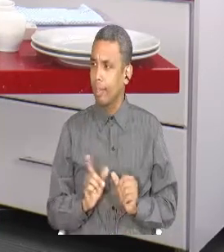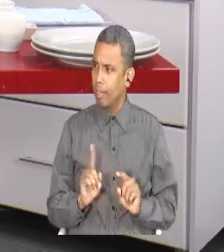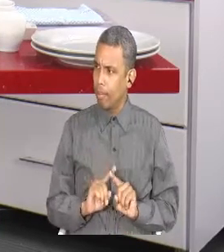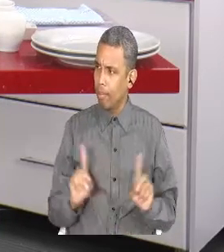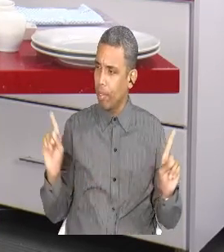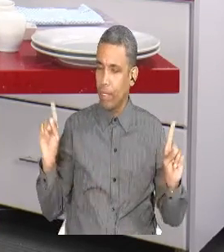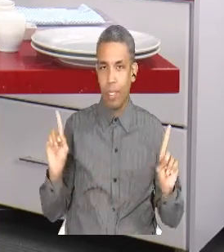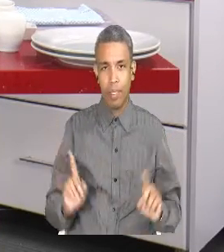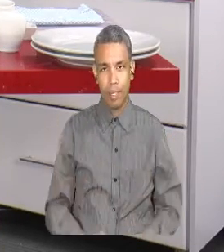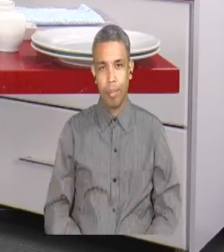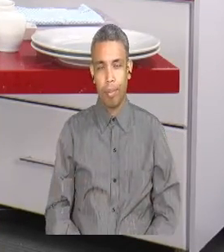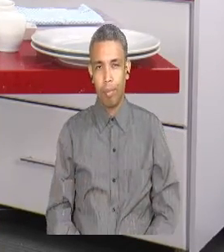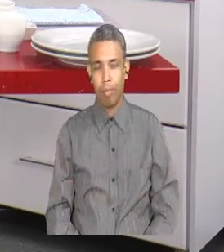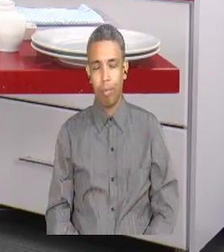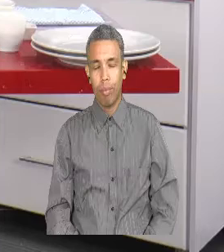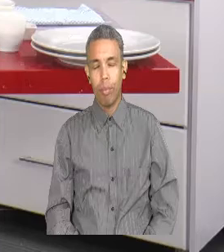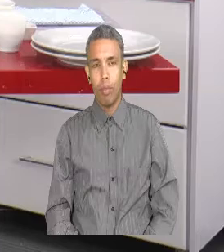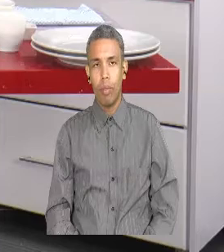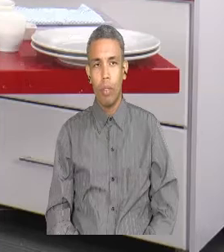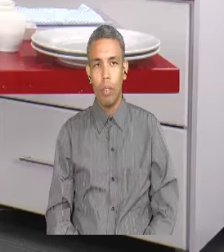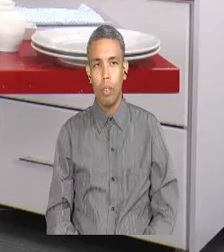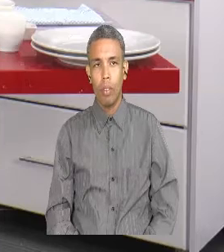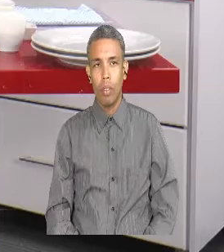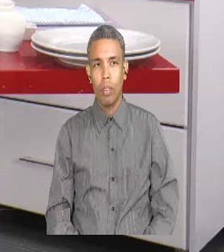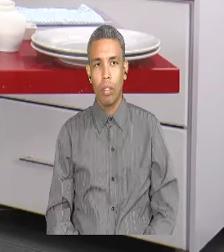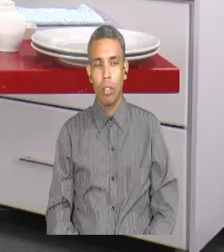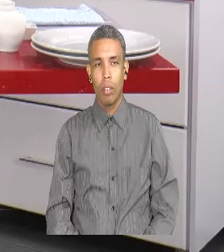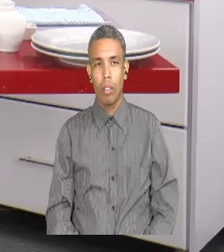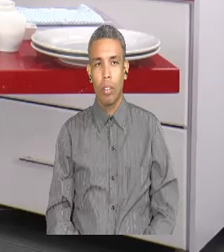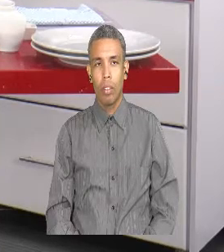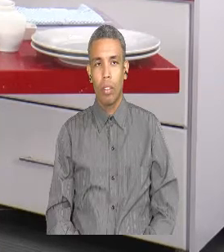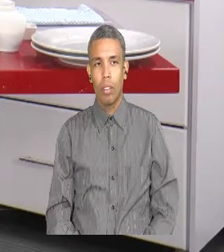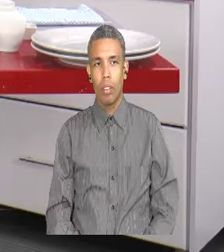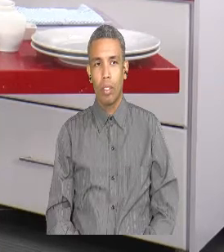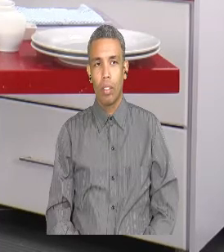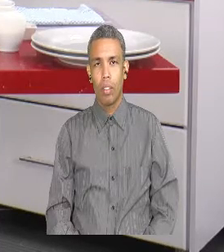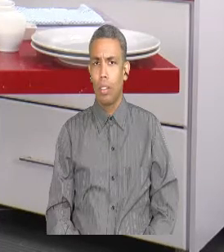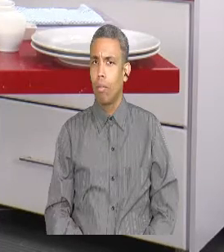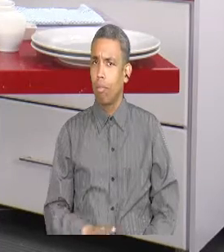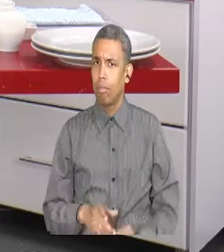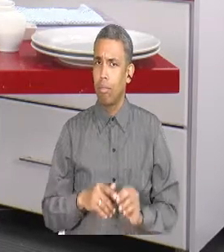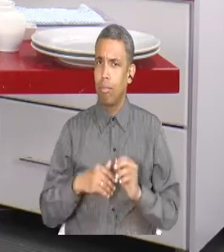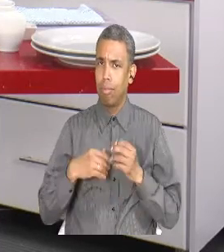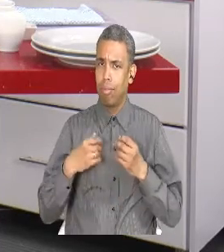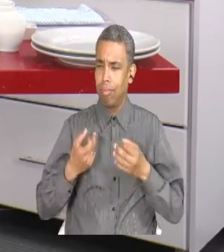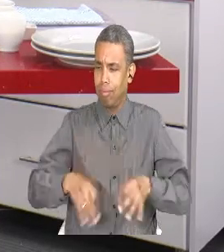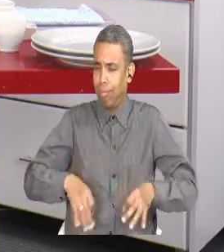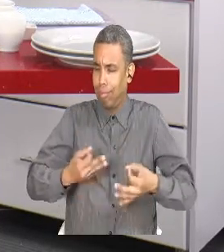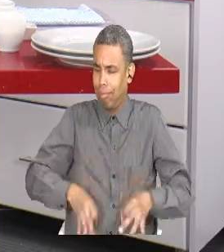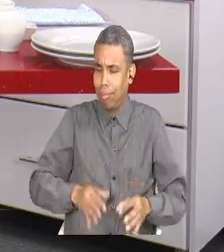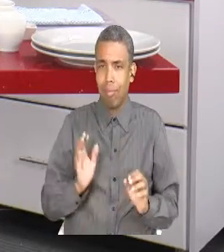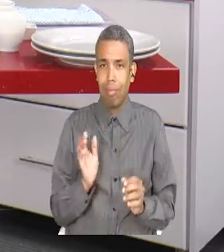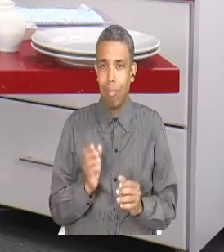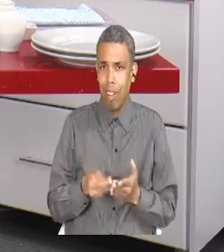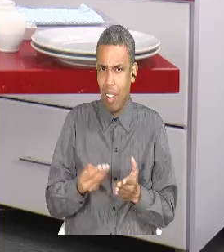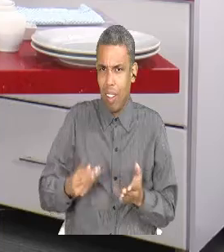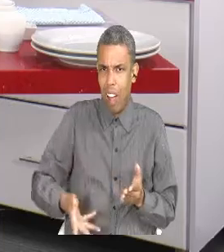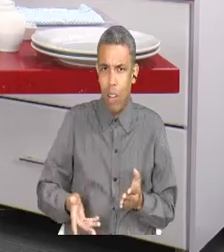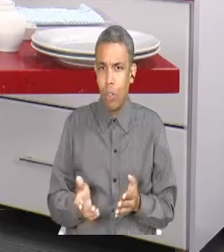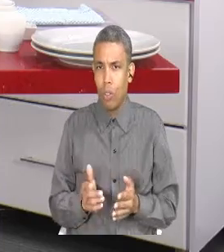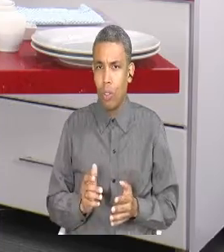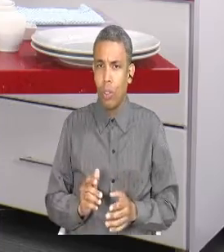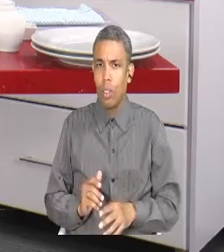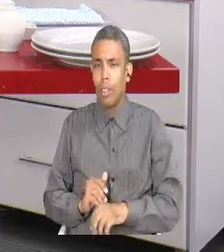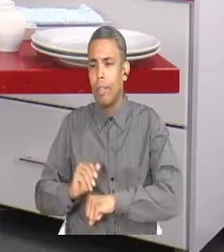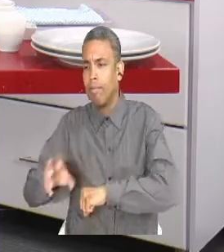Y aparte de todo, que es con las 3B, ¿no? Buena, bonita, barata, y vamos a agregarle sí, la leche sí. para ponerle sustanciosa. Es muy,